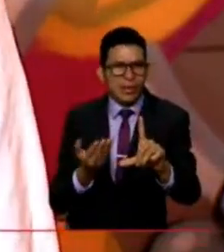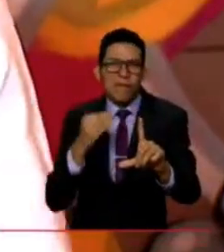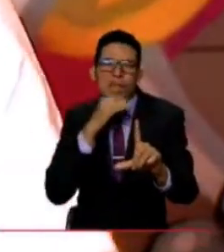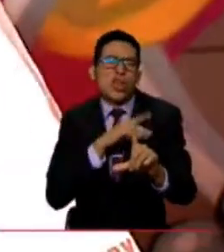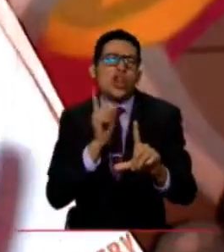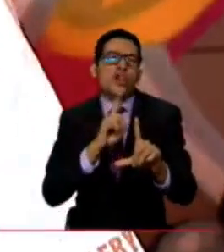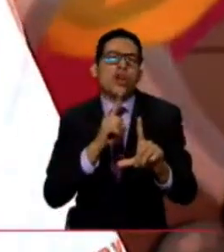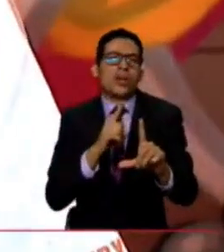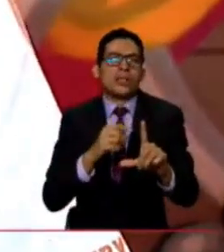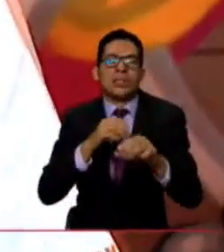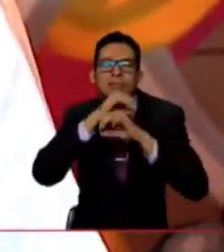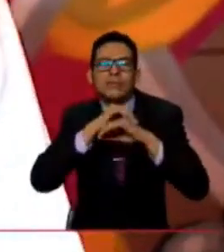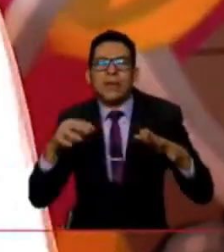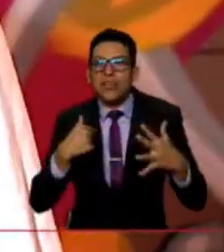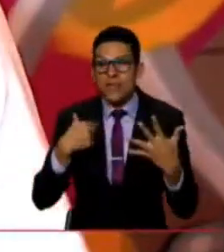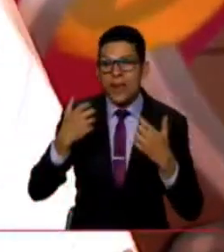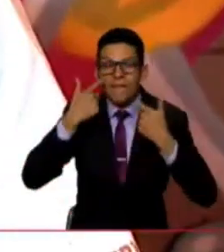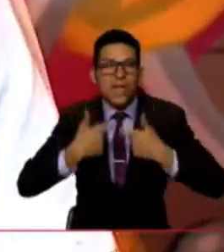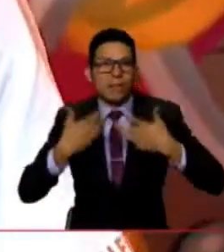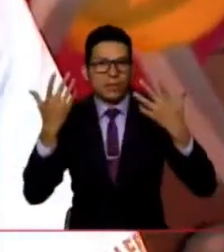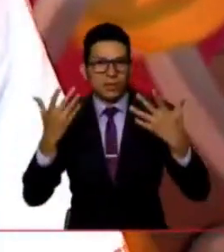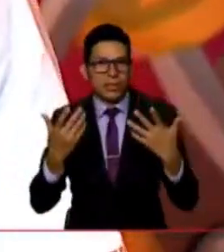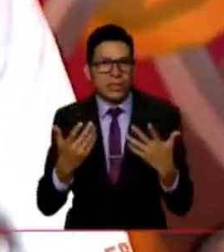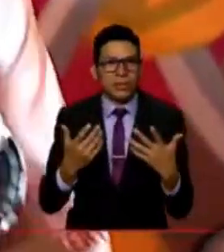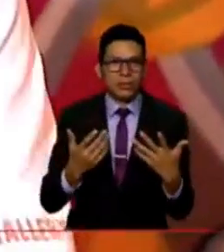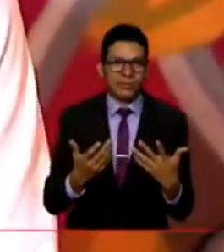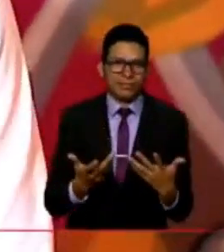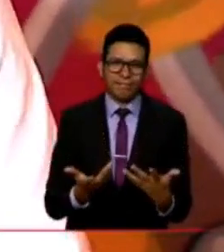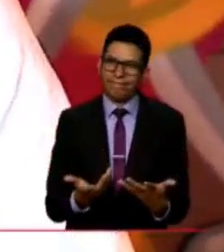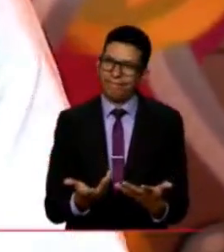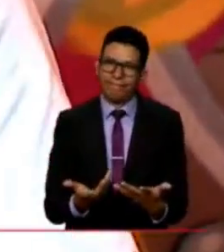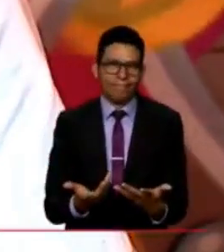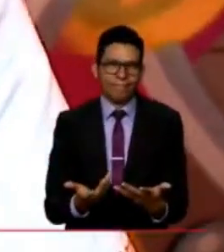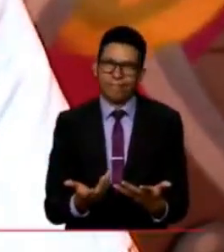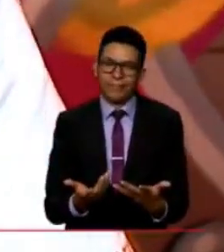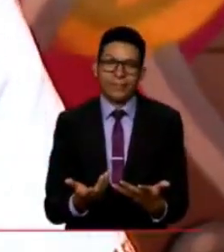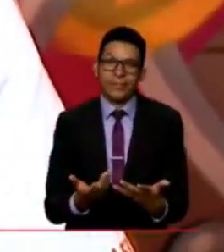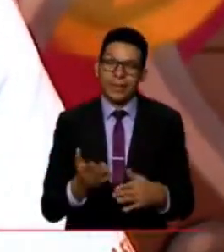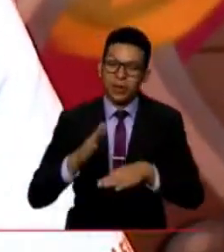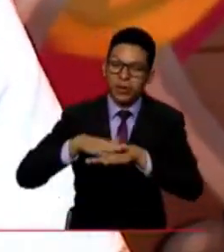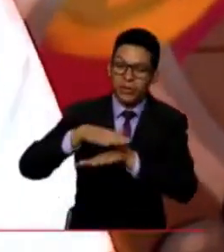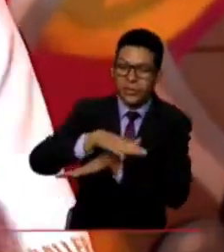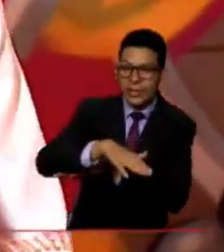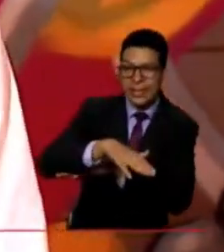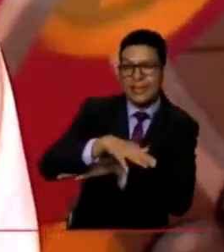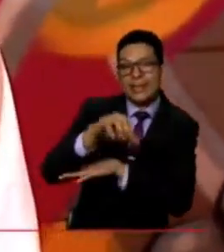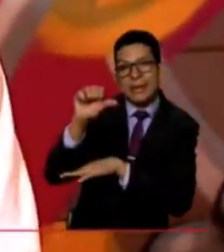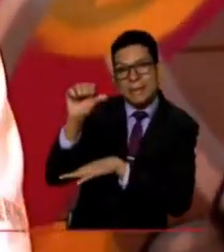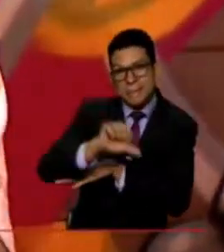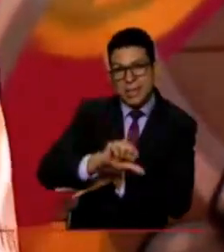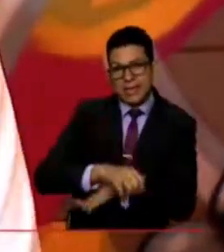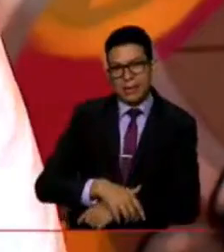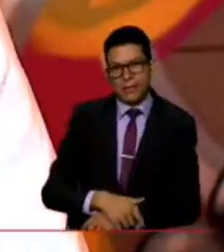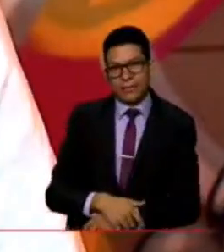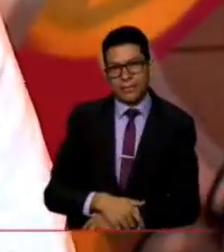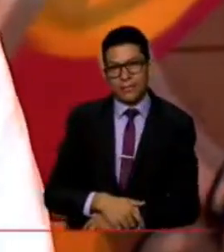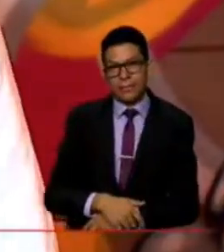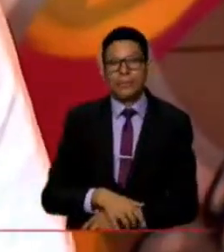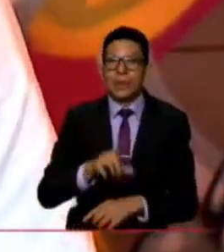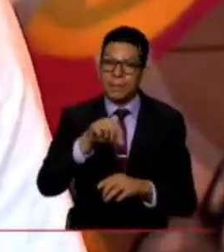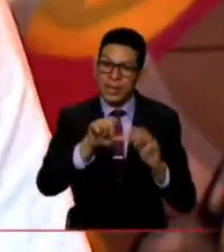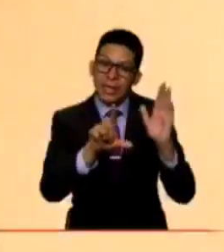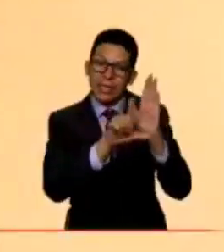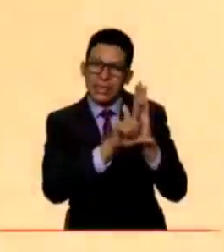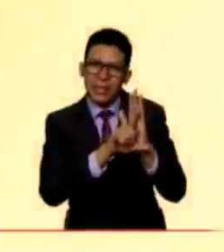es que solamente quiero viralizarme o hagamos unos chavitos por ahí, porque traemos complicaciones y eso también trae vainas legales, amistad, así